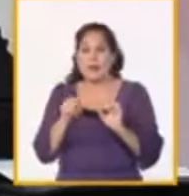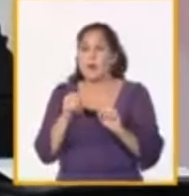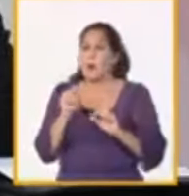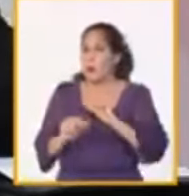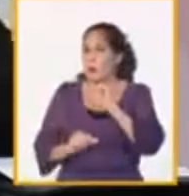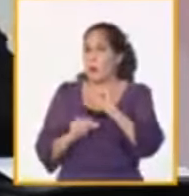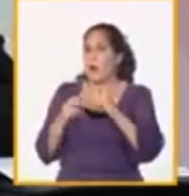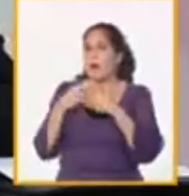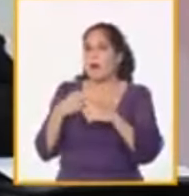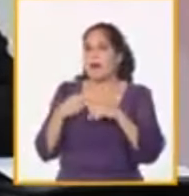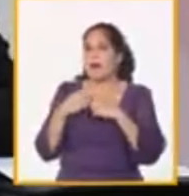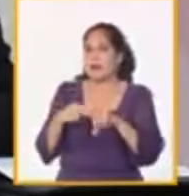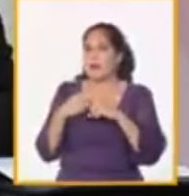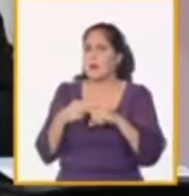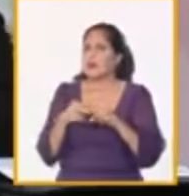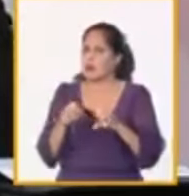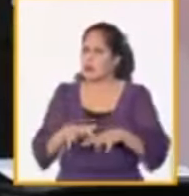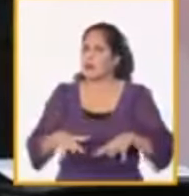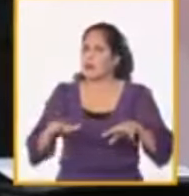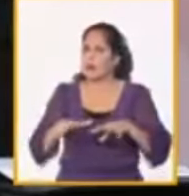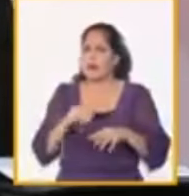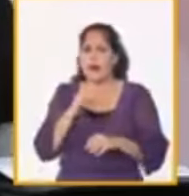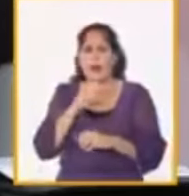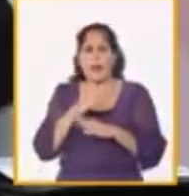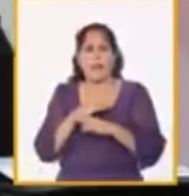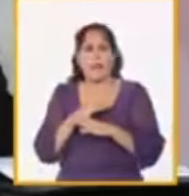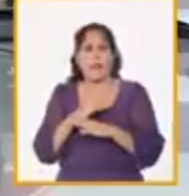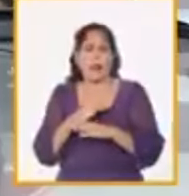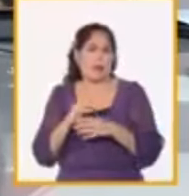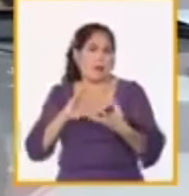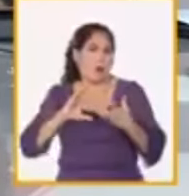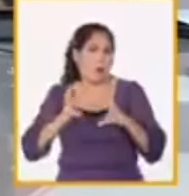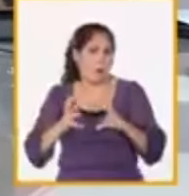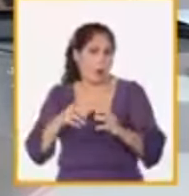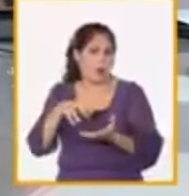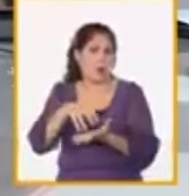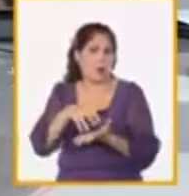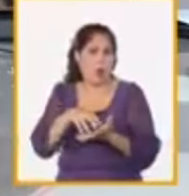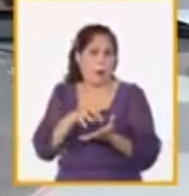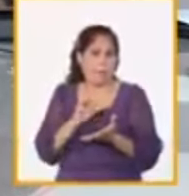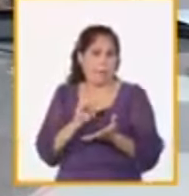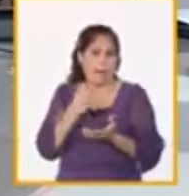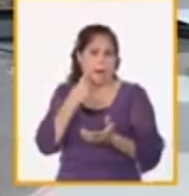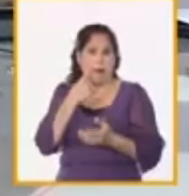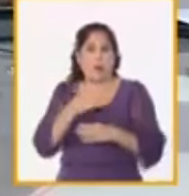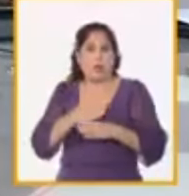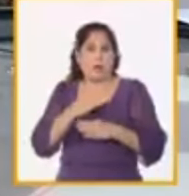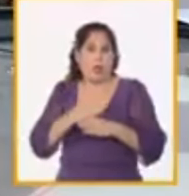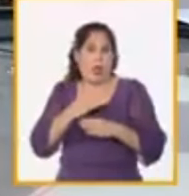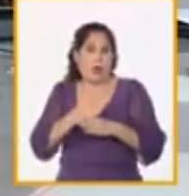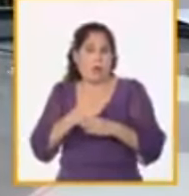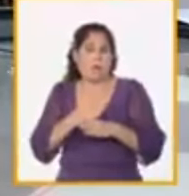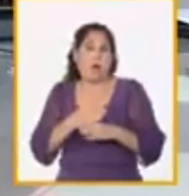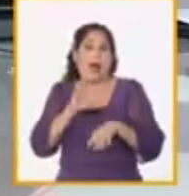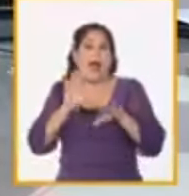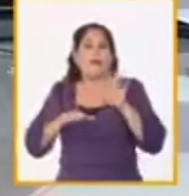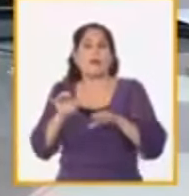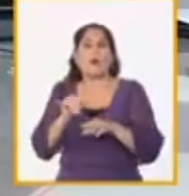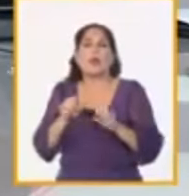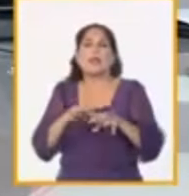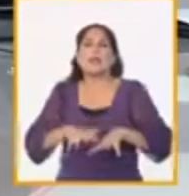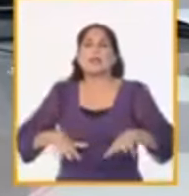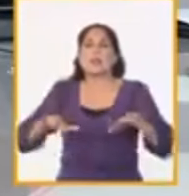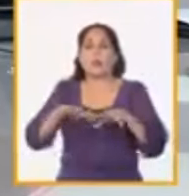algunas grandes problemas de ciudades complejas, como la veíamos en Santiago de Cuba, y a veces también problemas de